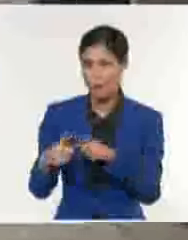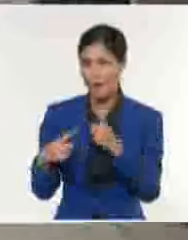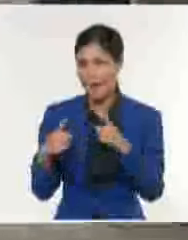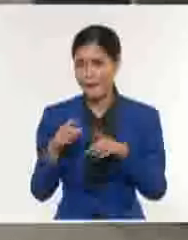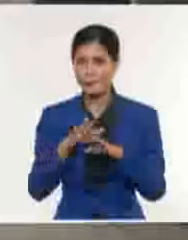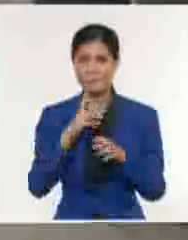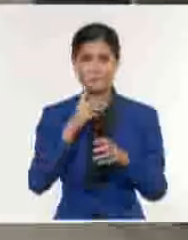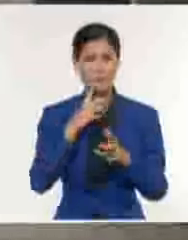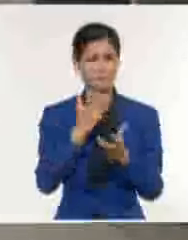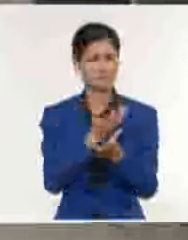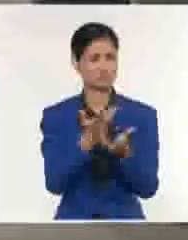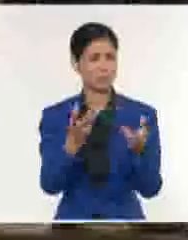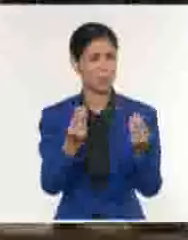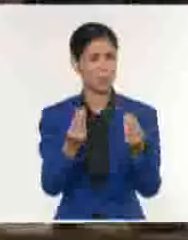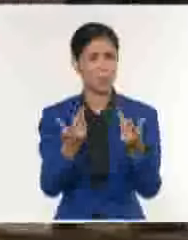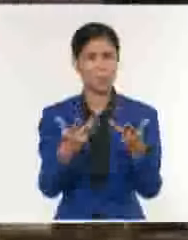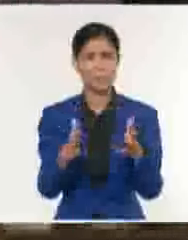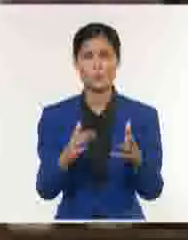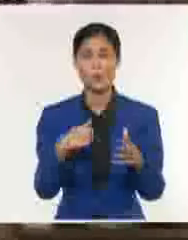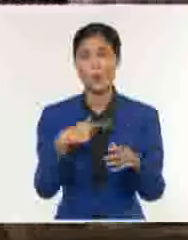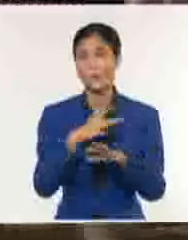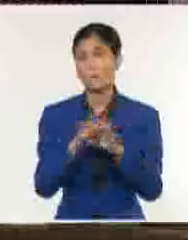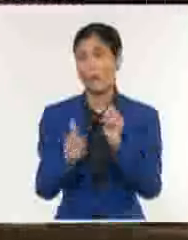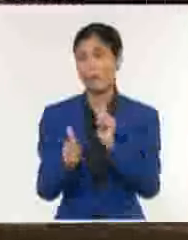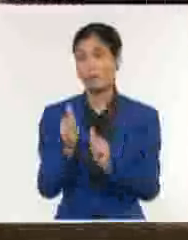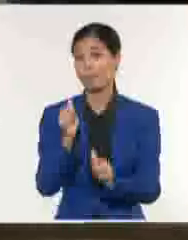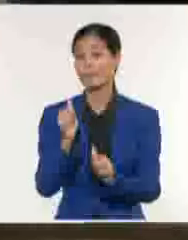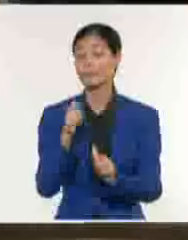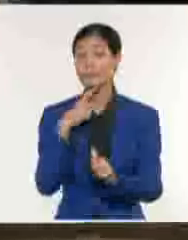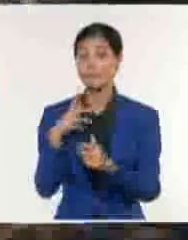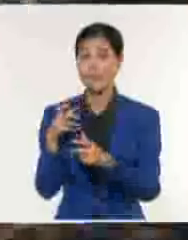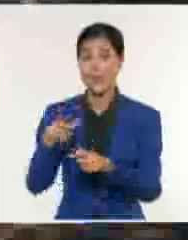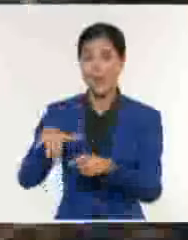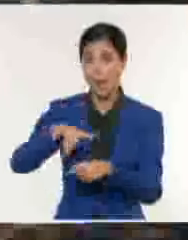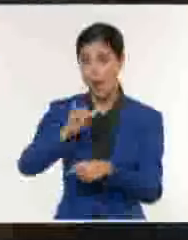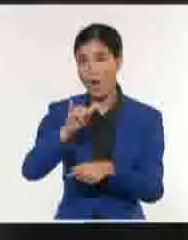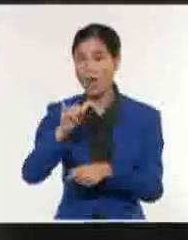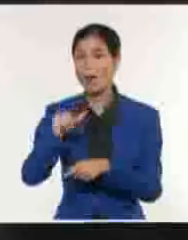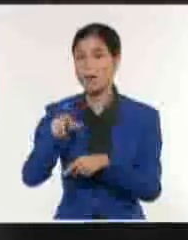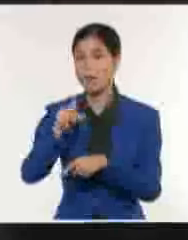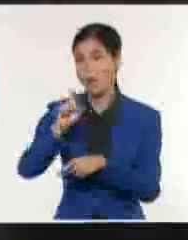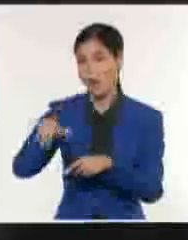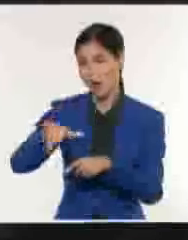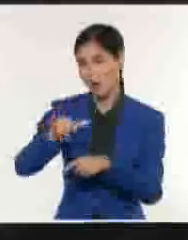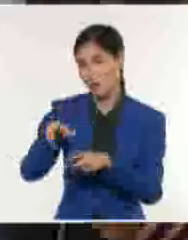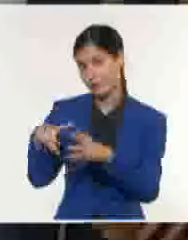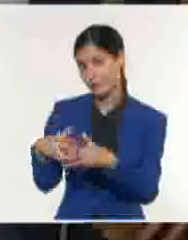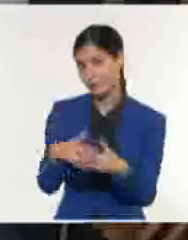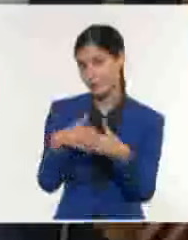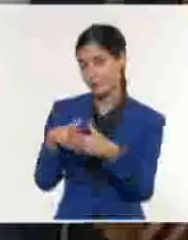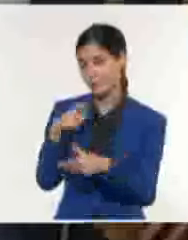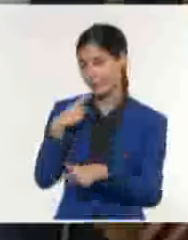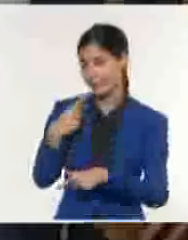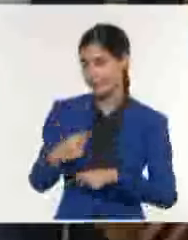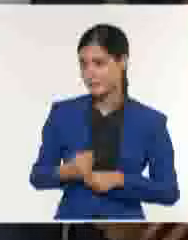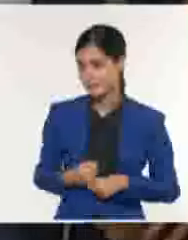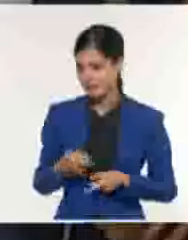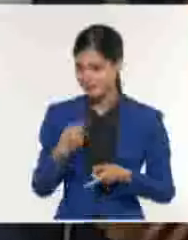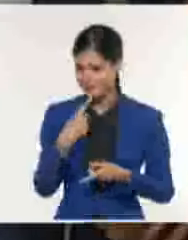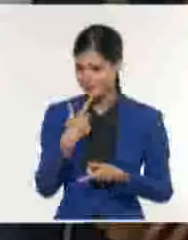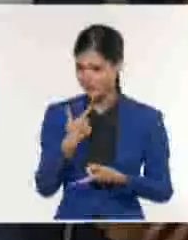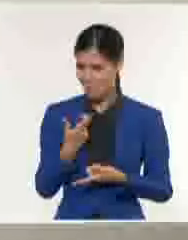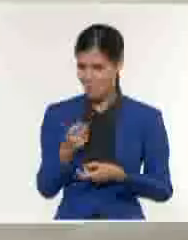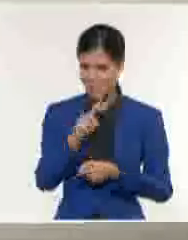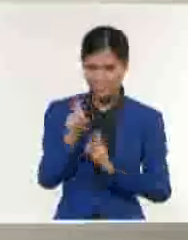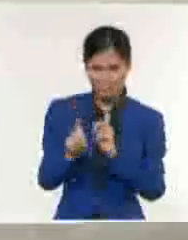en redes que al regresar, sobre todo en el aeropuerto de Miami, se volvió habitual que todo esté en regla, los acosen con preguntas